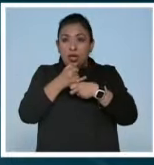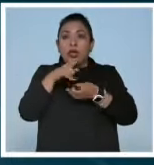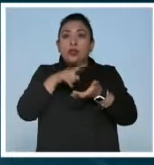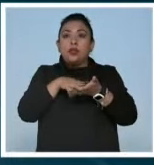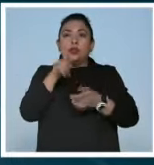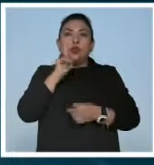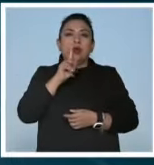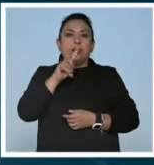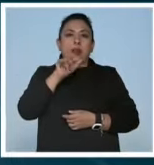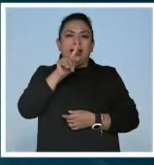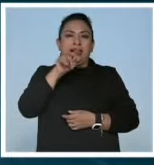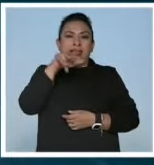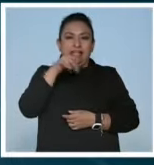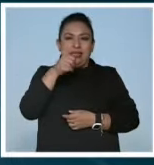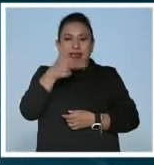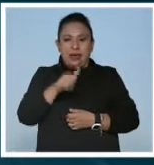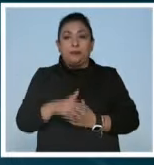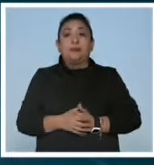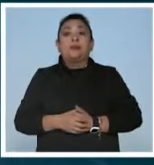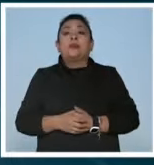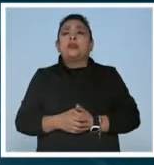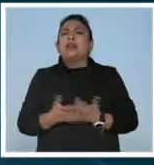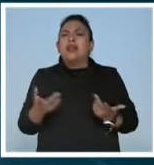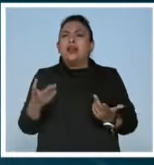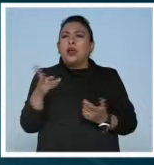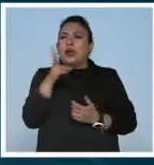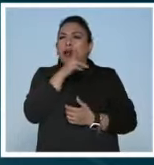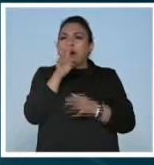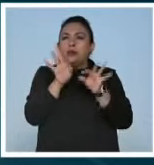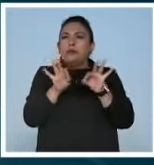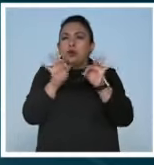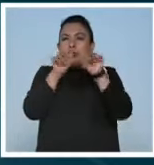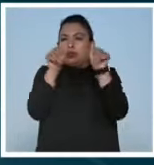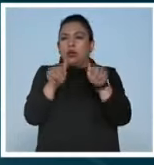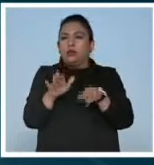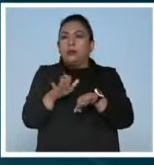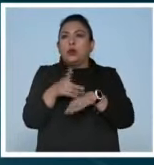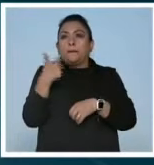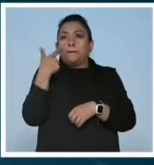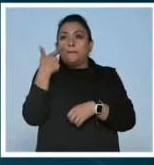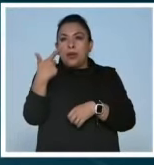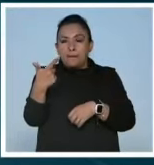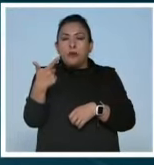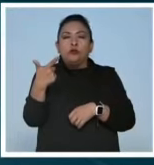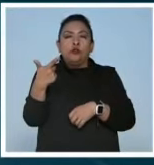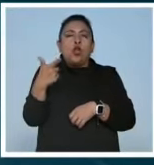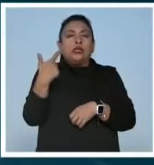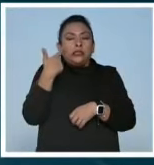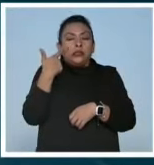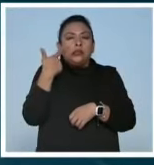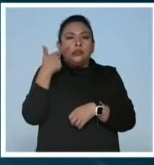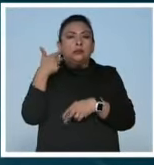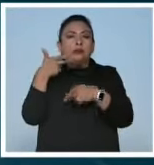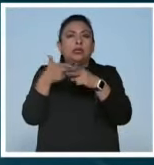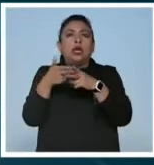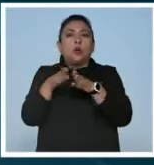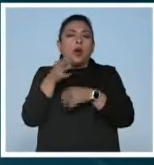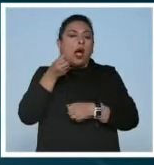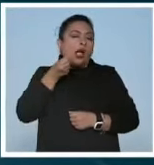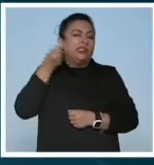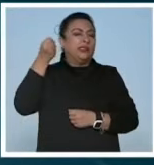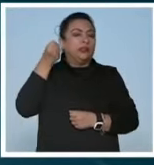interpreta Valentina Garibay. ¿Por qué el aire cobra relevancia en nuestra obra? Pues vimos que el modus operandi de este criminal era